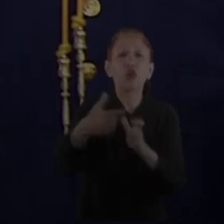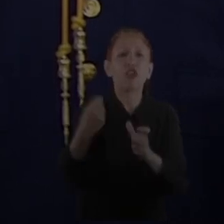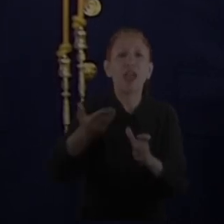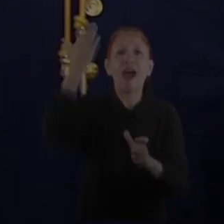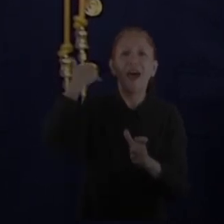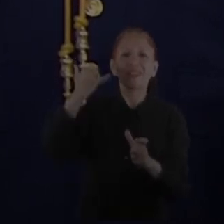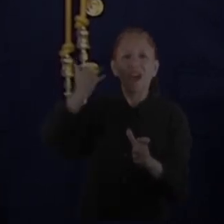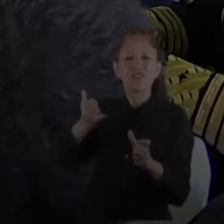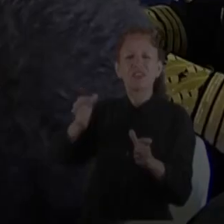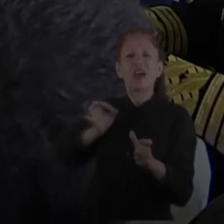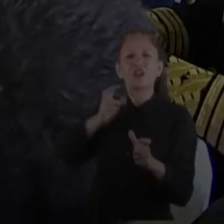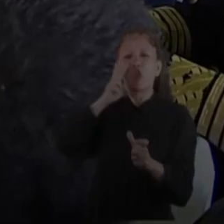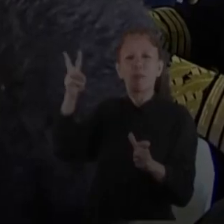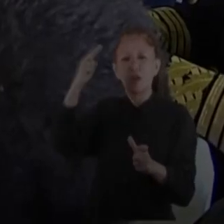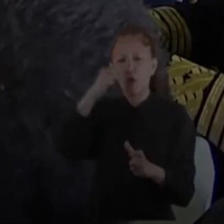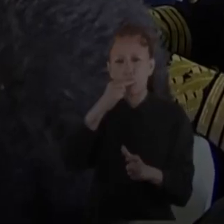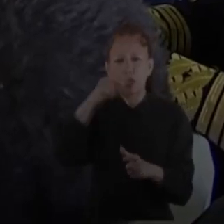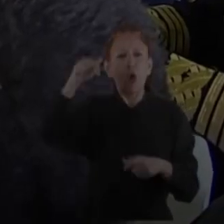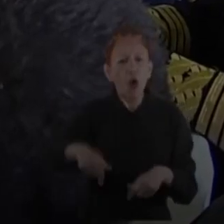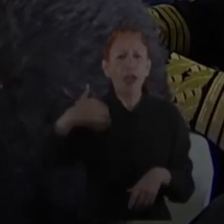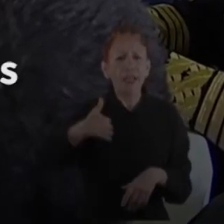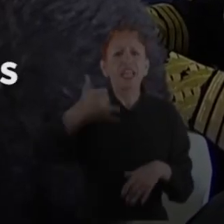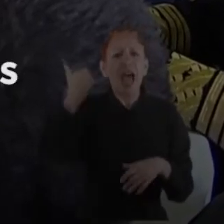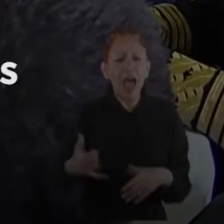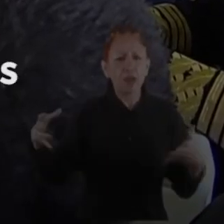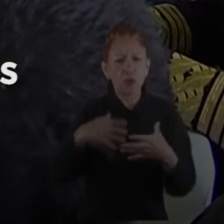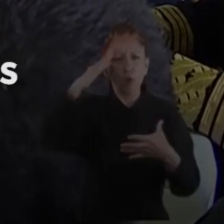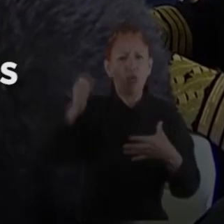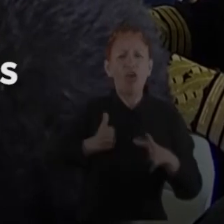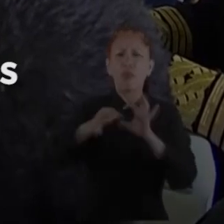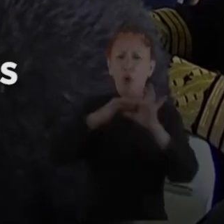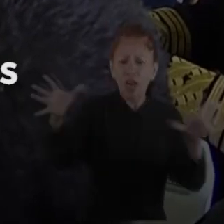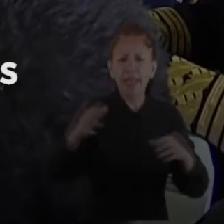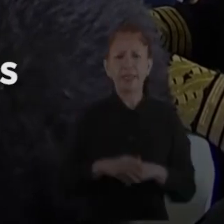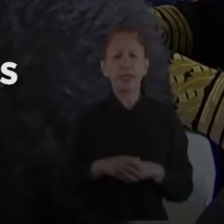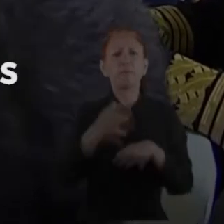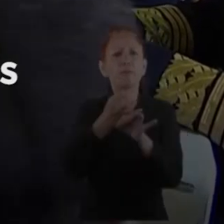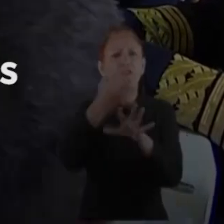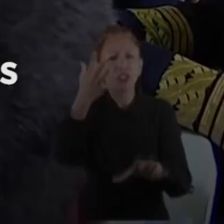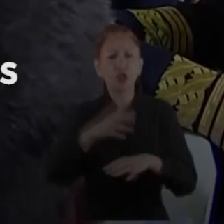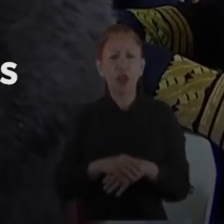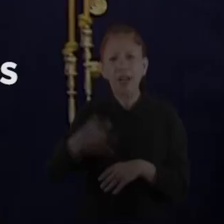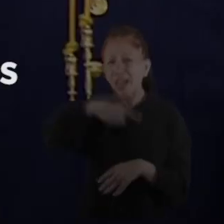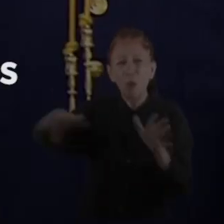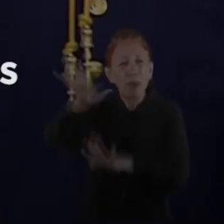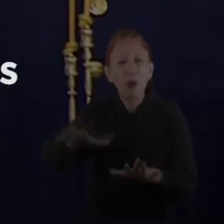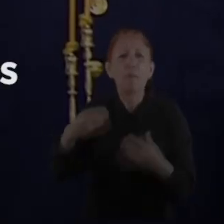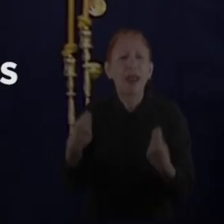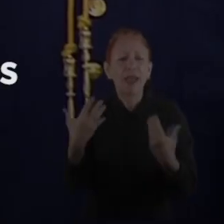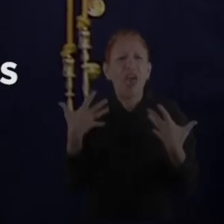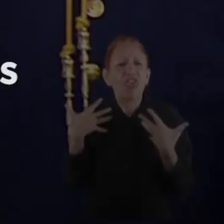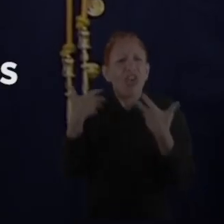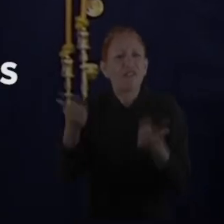Hoy nuestro país cuenta con fuerzas armadas democráticas, profesionales, preparadas para la defensa de la soberanía